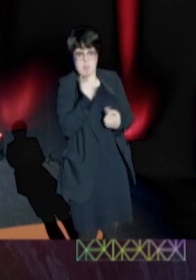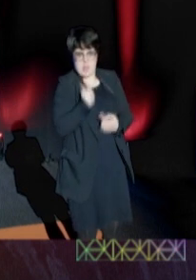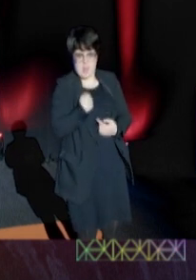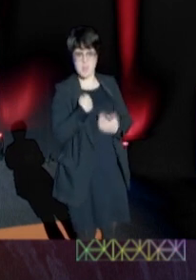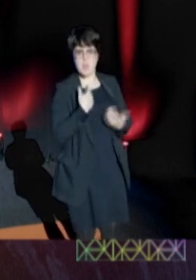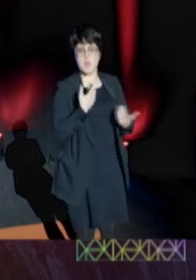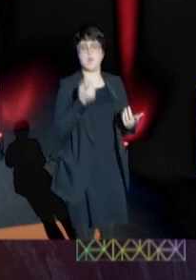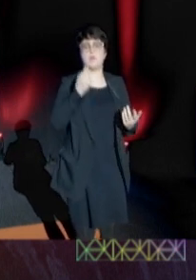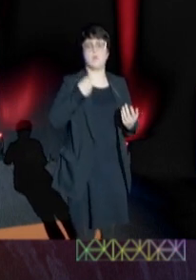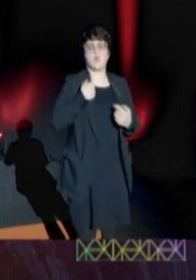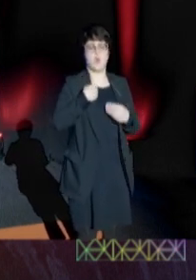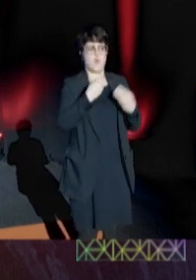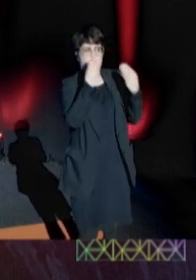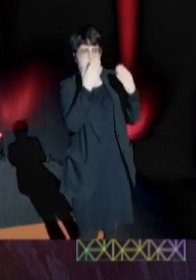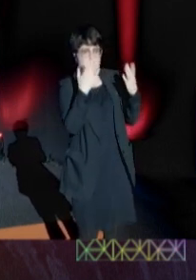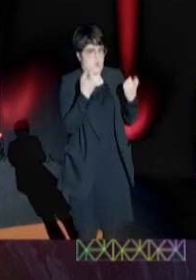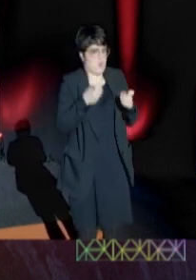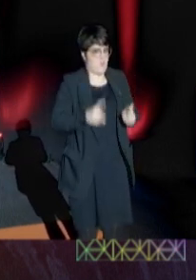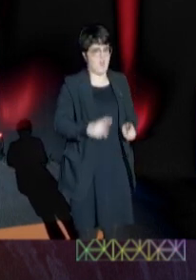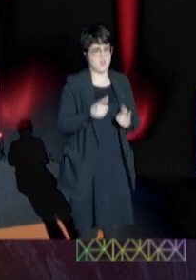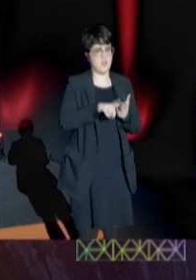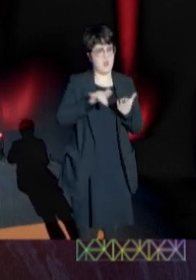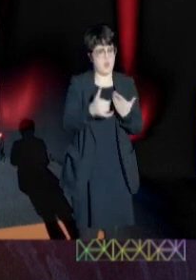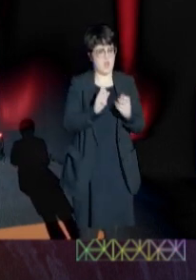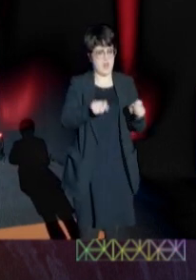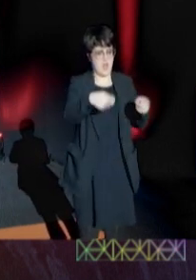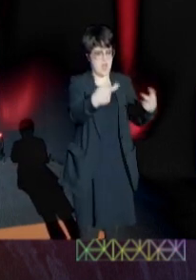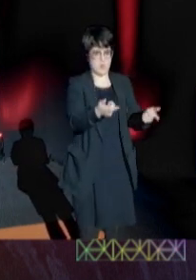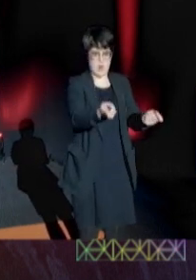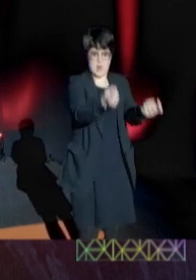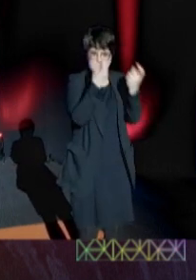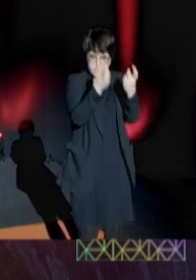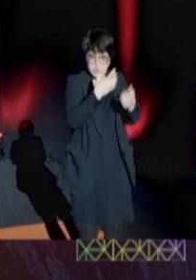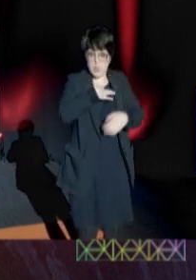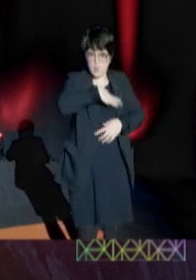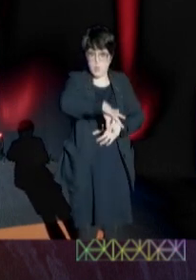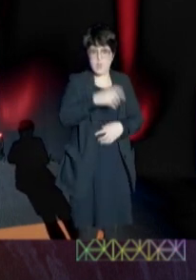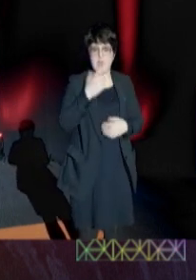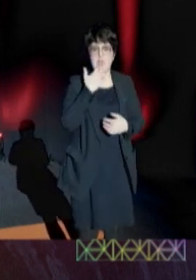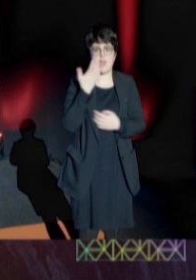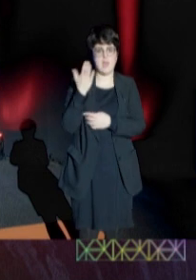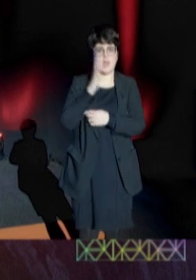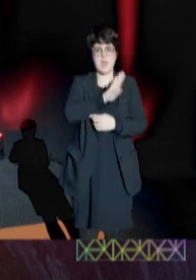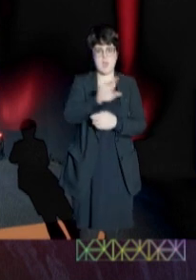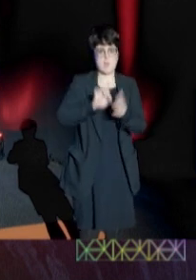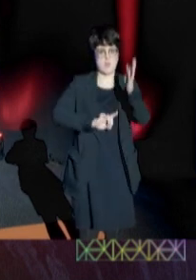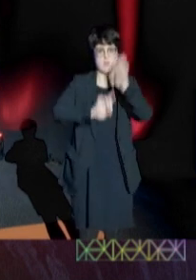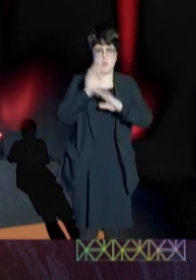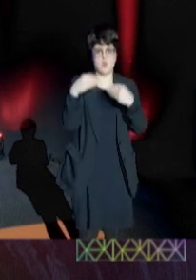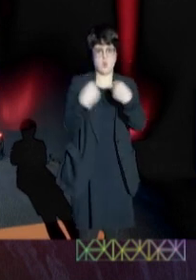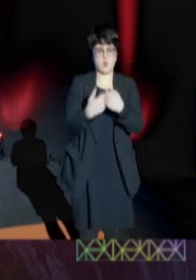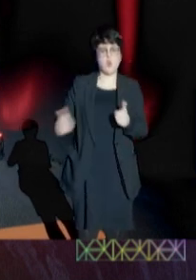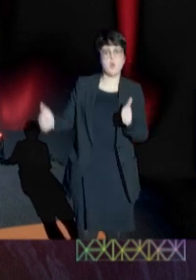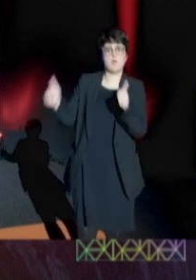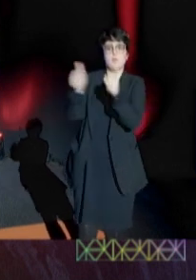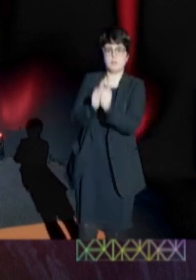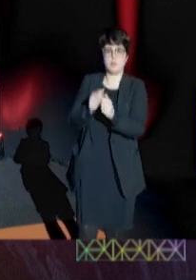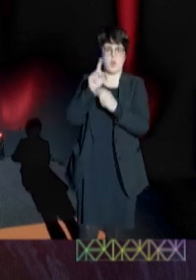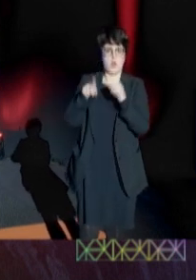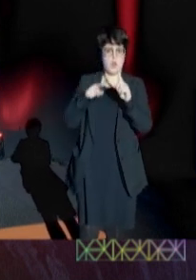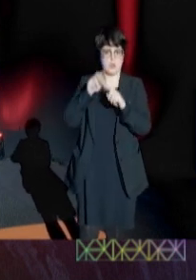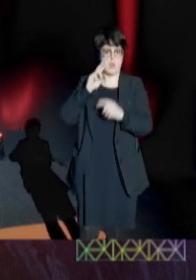formado Le puedo preguntar en lenguaje natural esto es un ejemplo que hemos desarrollado directamente con uno de nuestros Partner para que lo